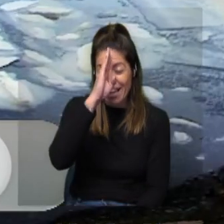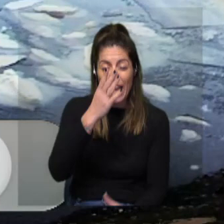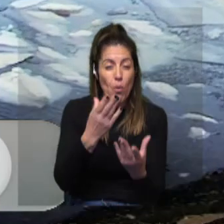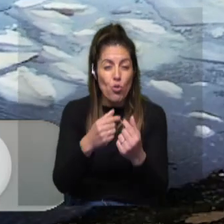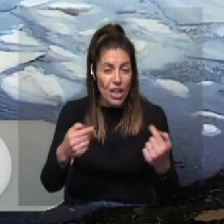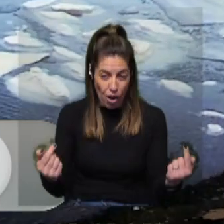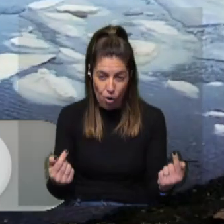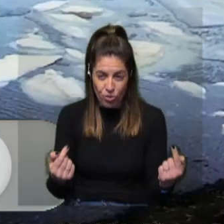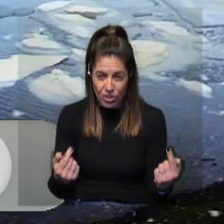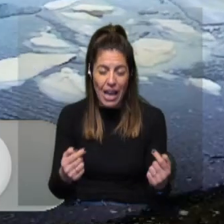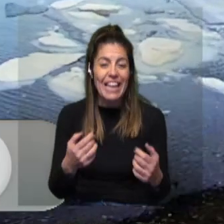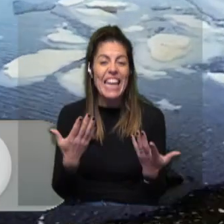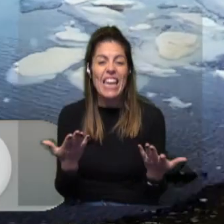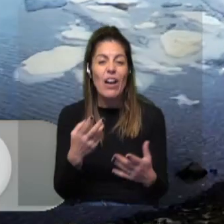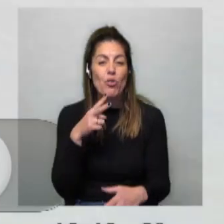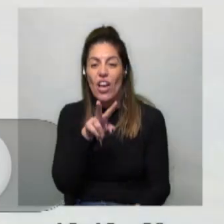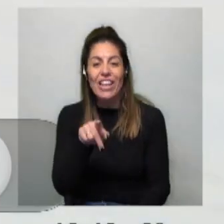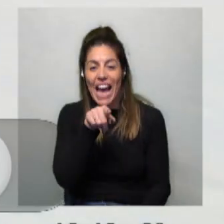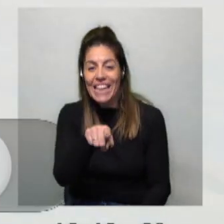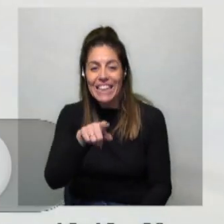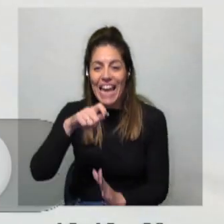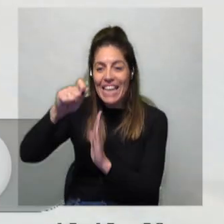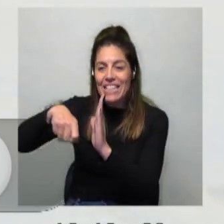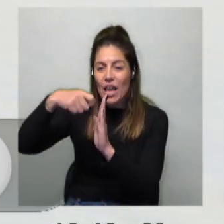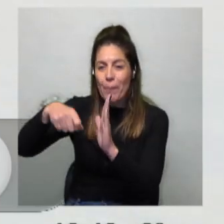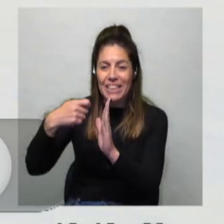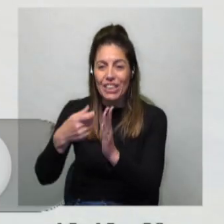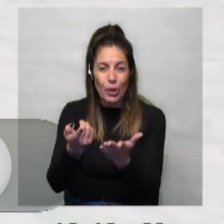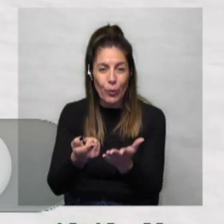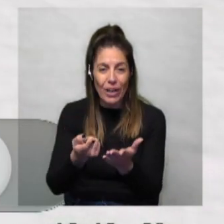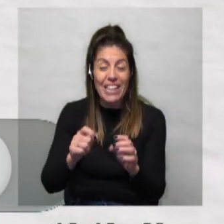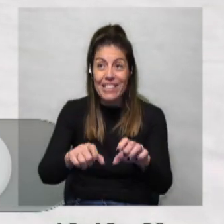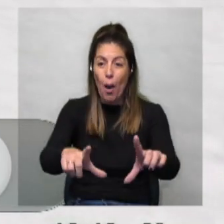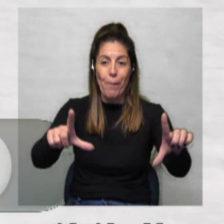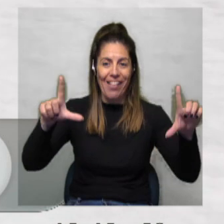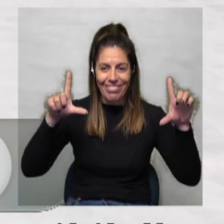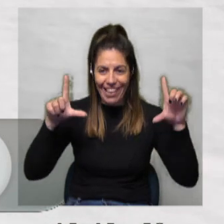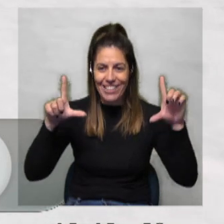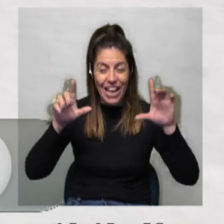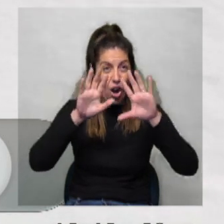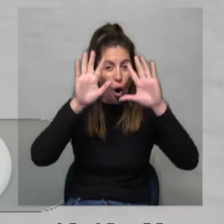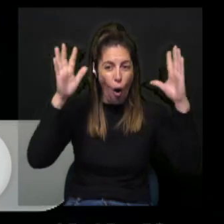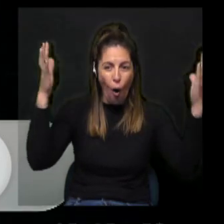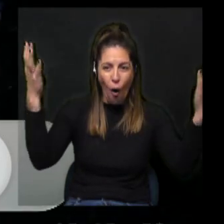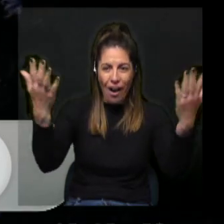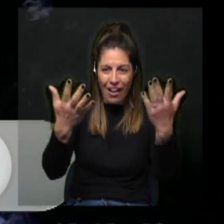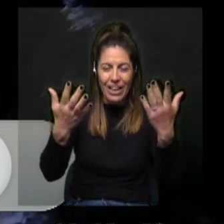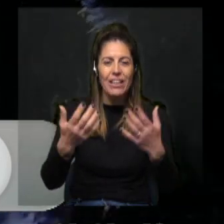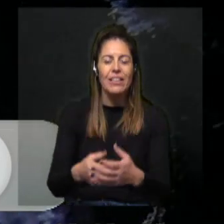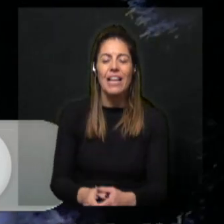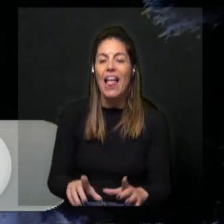montón de cosas. Sí. ¿Qué es lo que vamos a ver ahí, en esa proyección enorme, en esa pantalla cóncava que tiene el planetario? Mira, terminó siendo